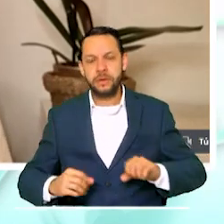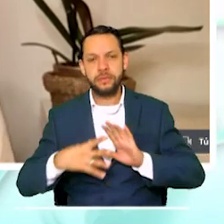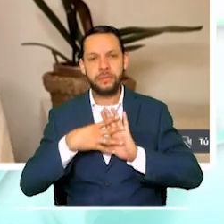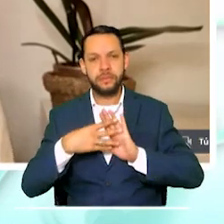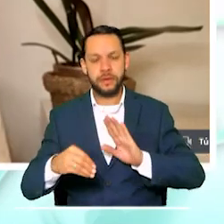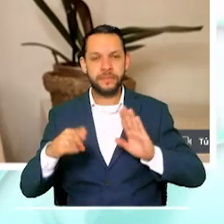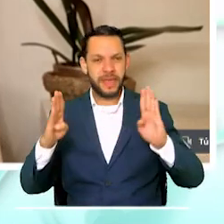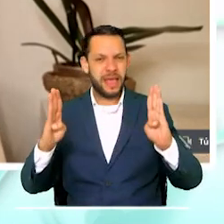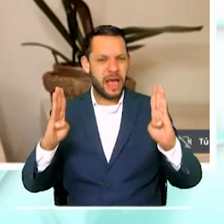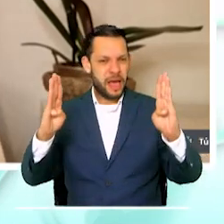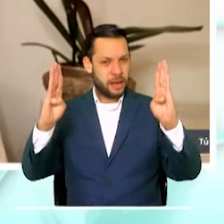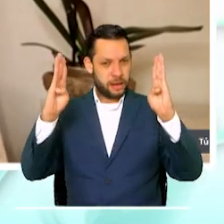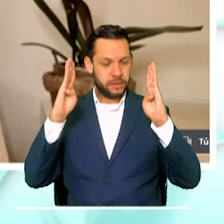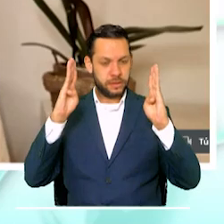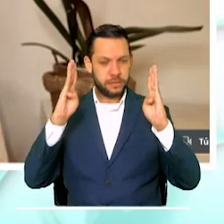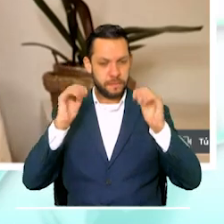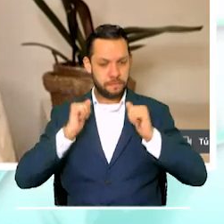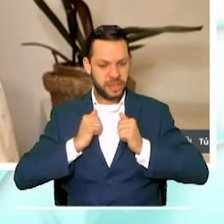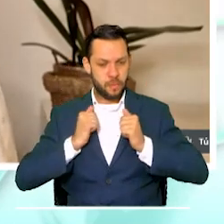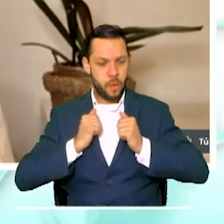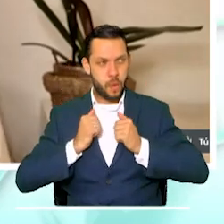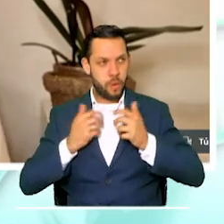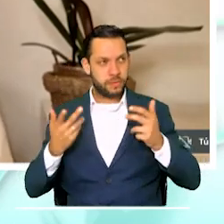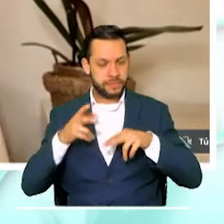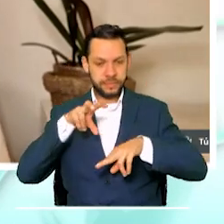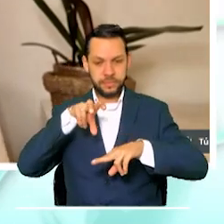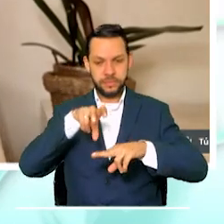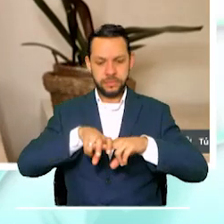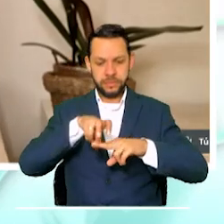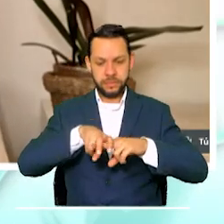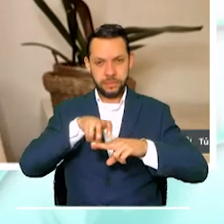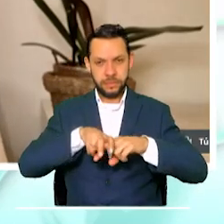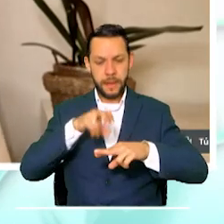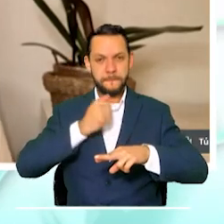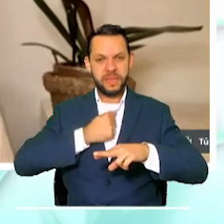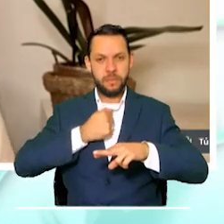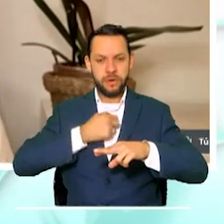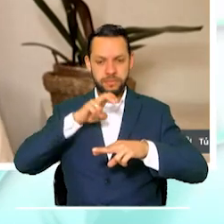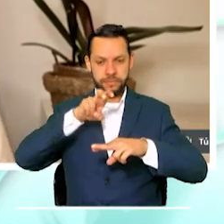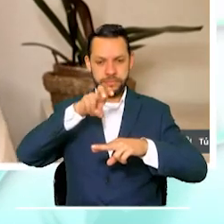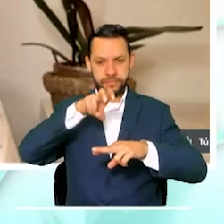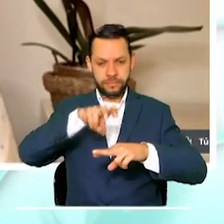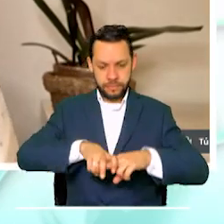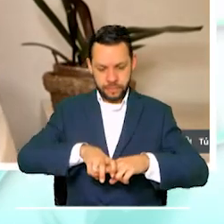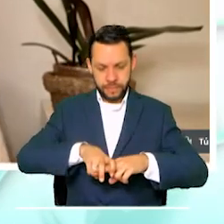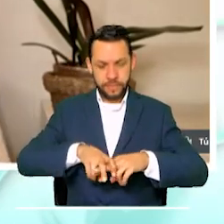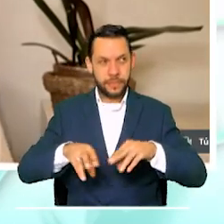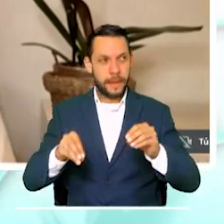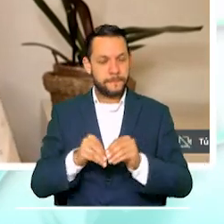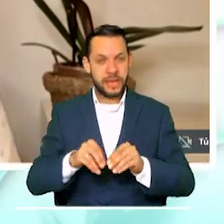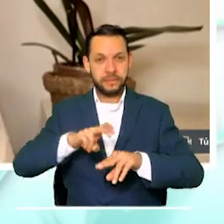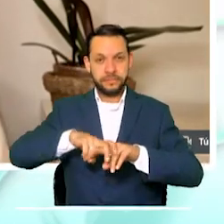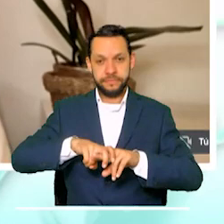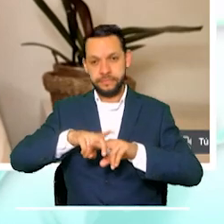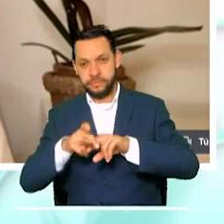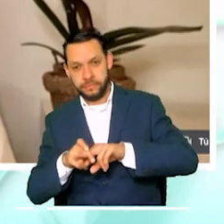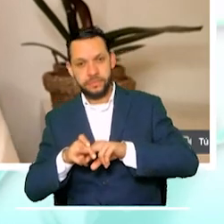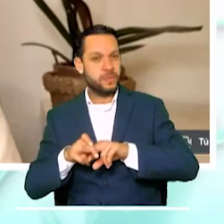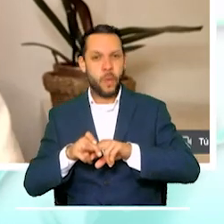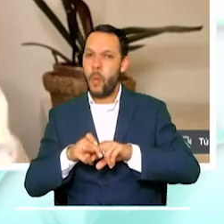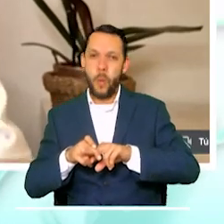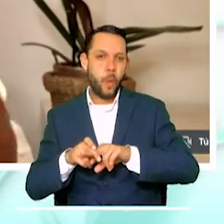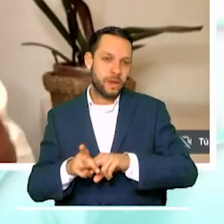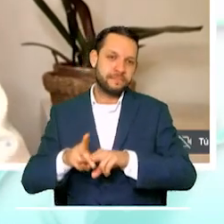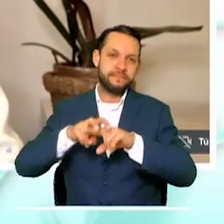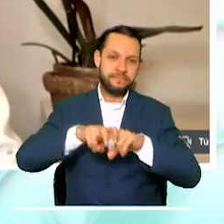atención plena, buscando la postura donde estén sentados en sus casas, descruzando los pies.